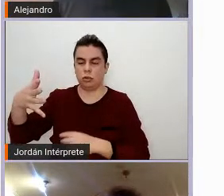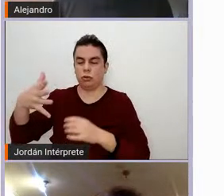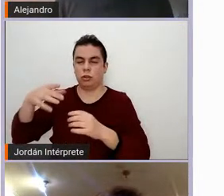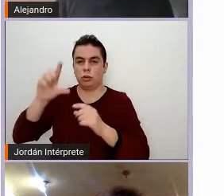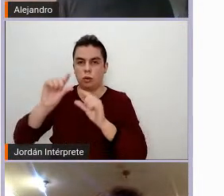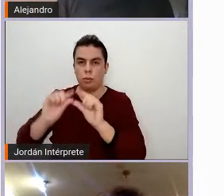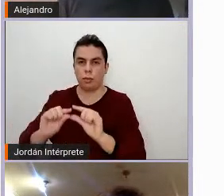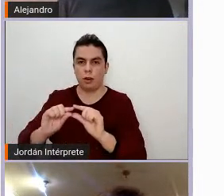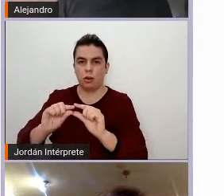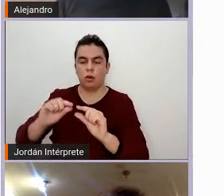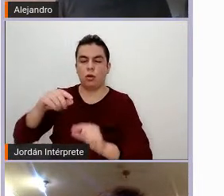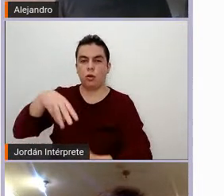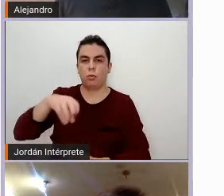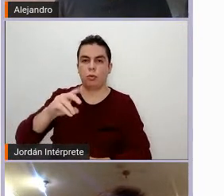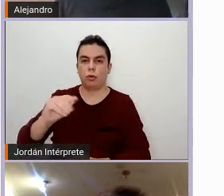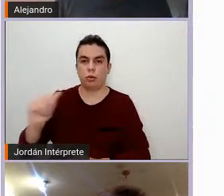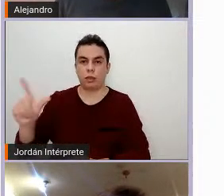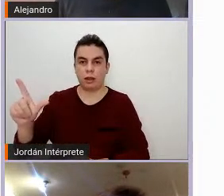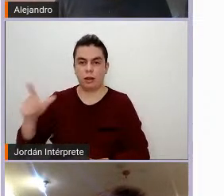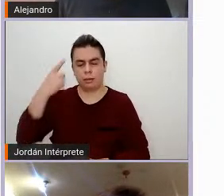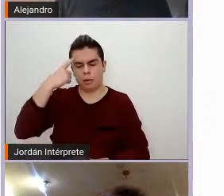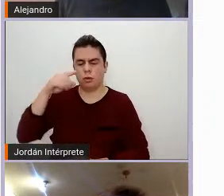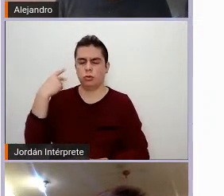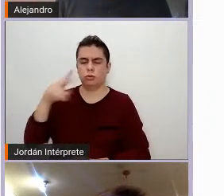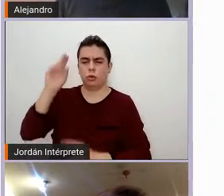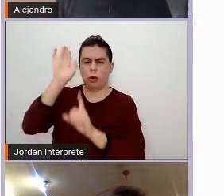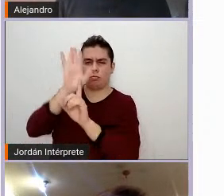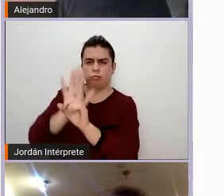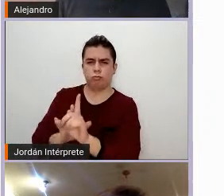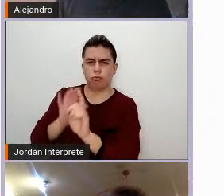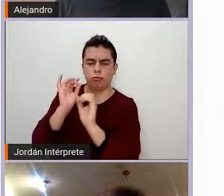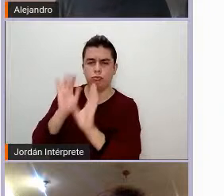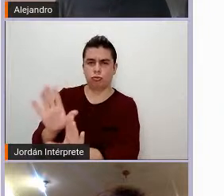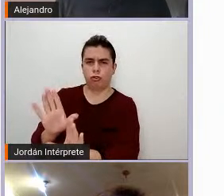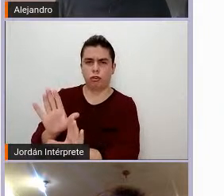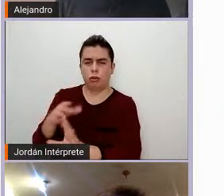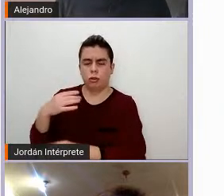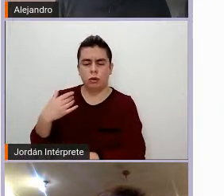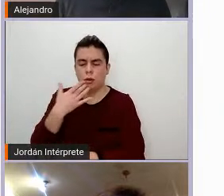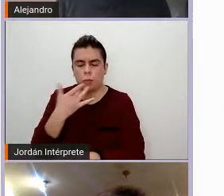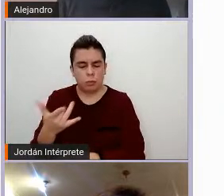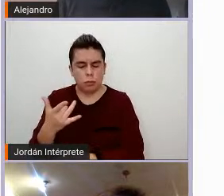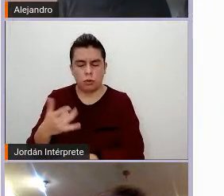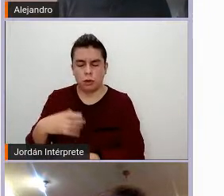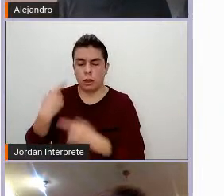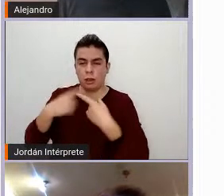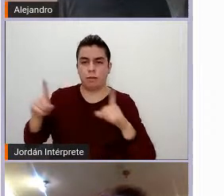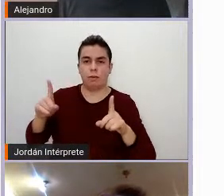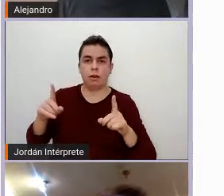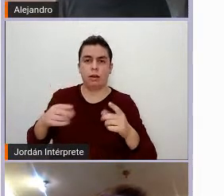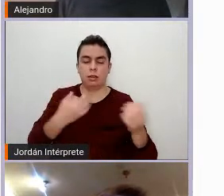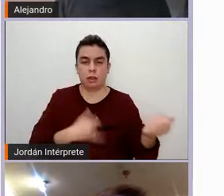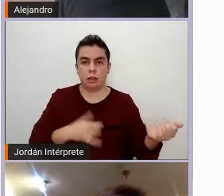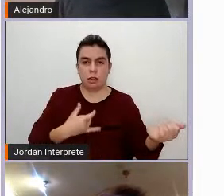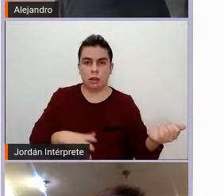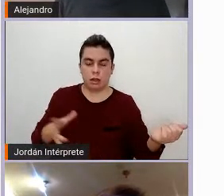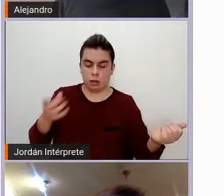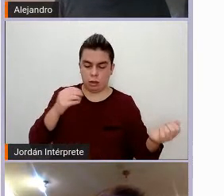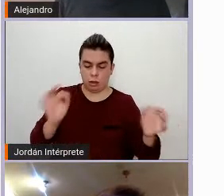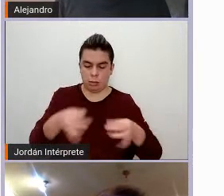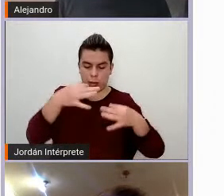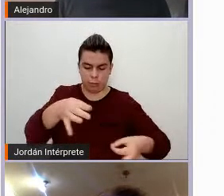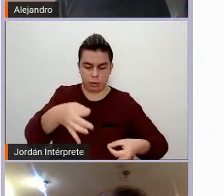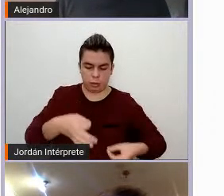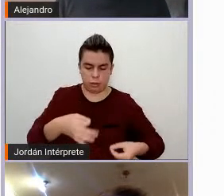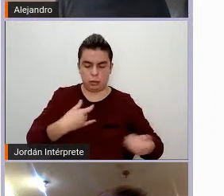Sin embargo, su característica más llamativa, y que además la hace diferente al resto de las composiciones para guitarra, es ser la